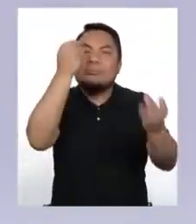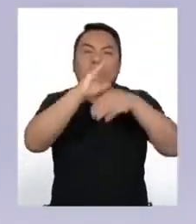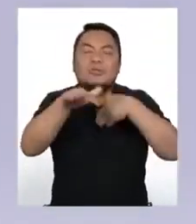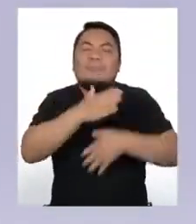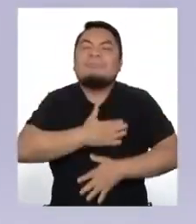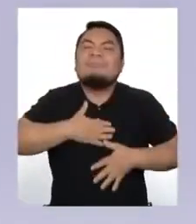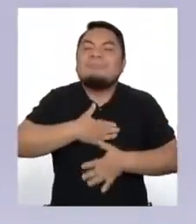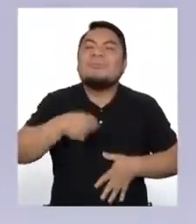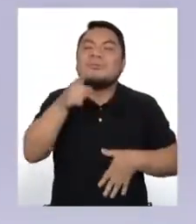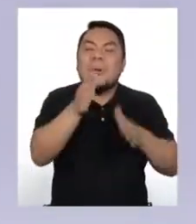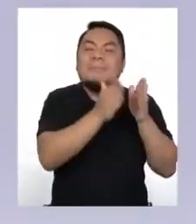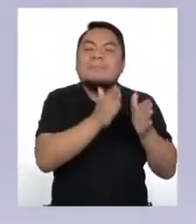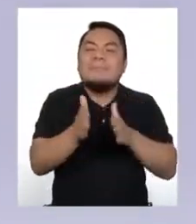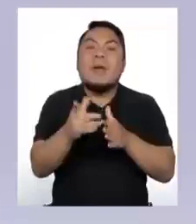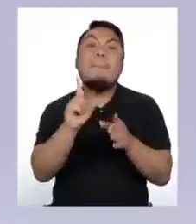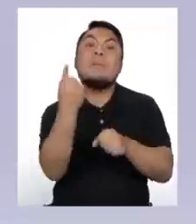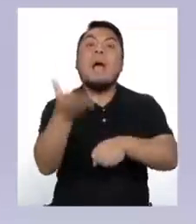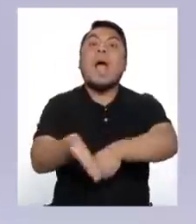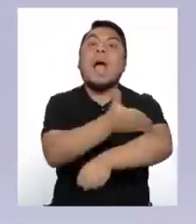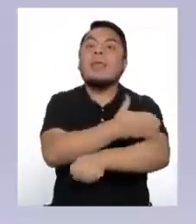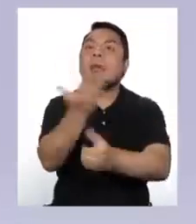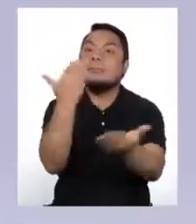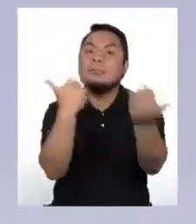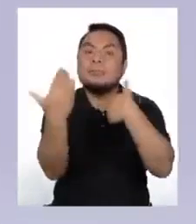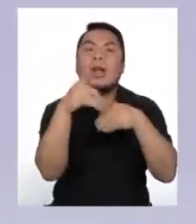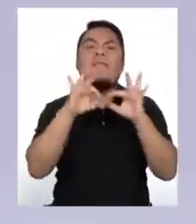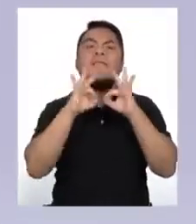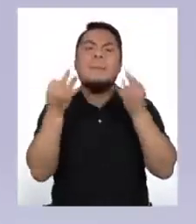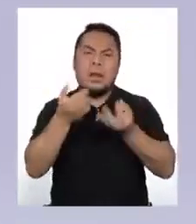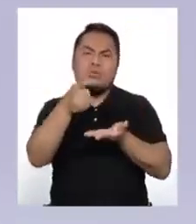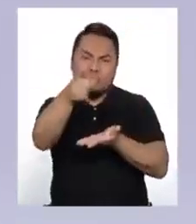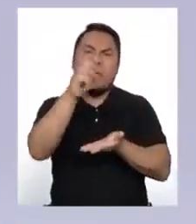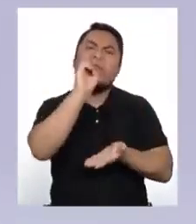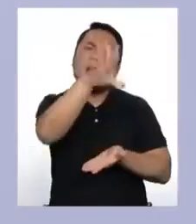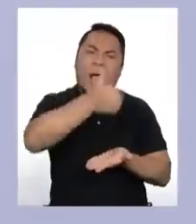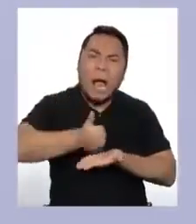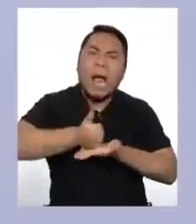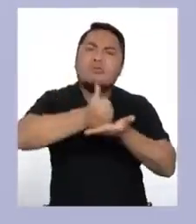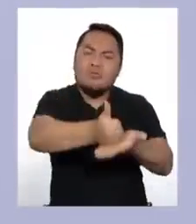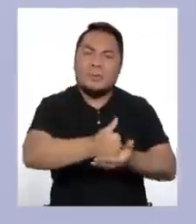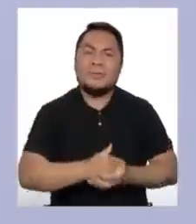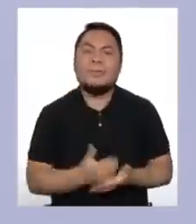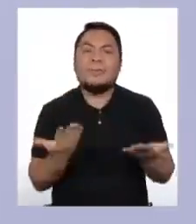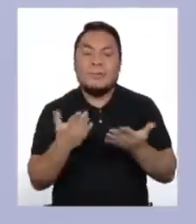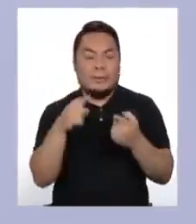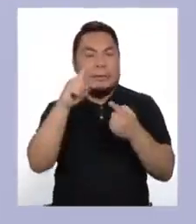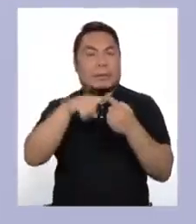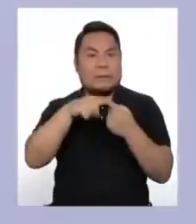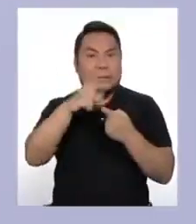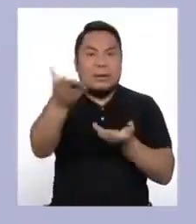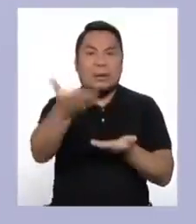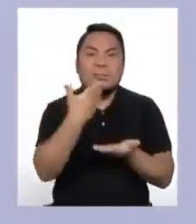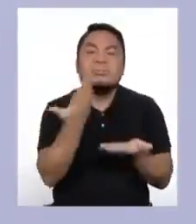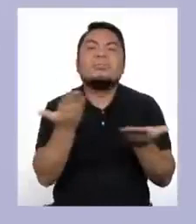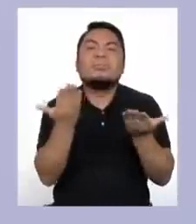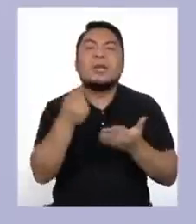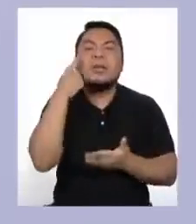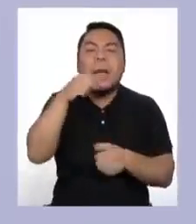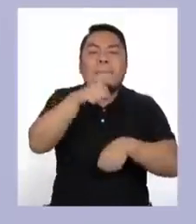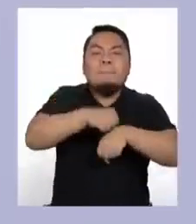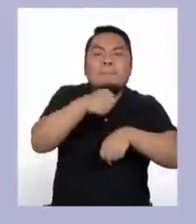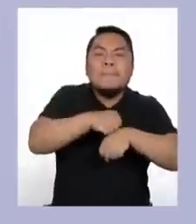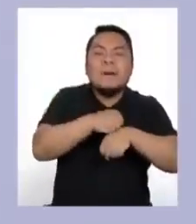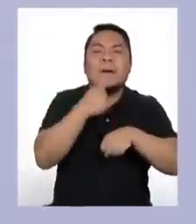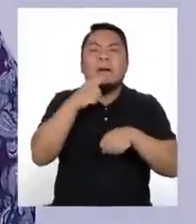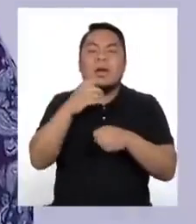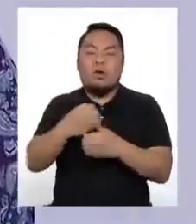divertidos, prepara los siguientes materiales. Puedes pedirle a algún familiar que te ayude a conseguirlos. Objetos pequeños para contar, como piedritas,